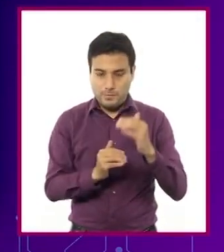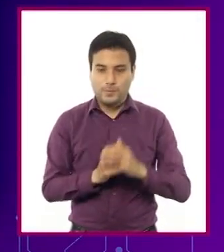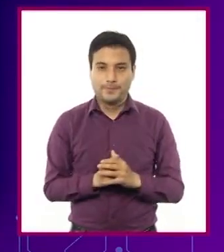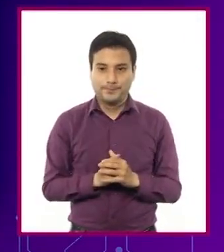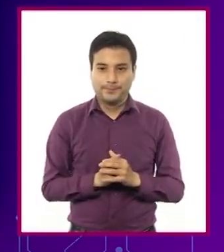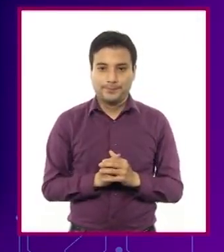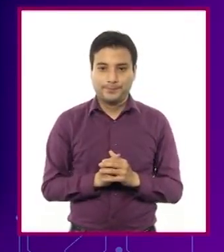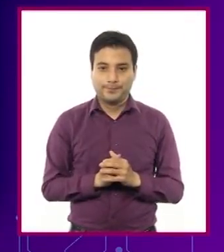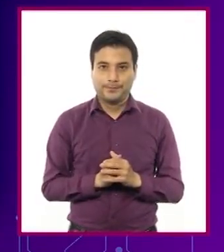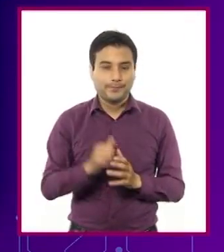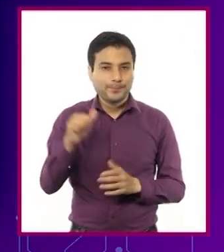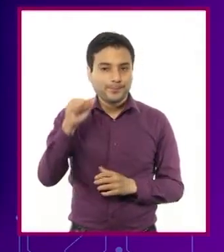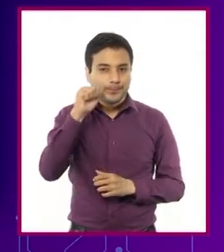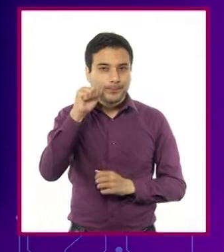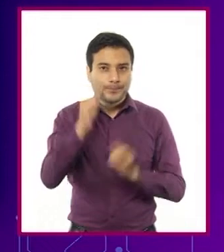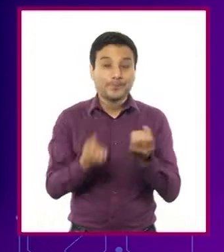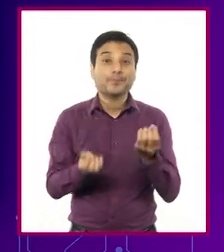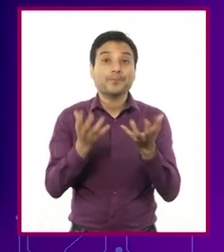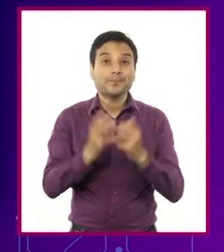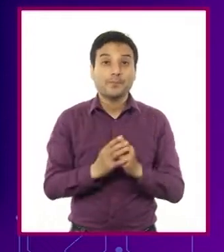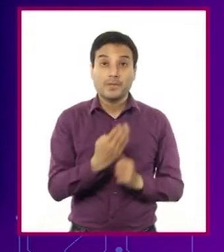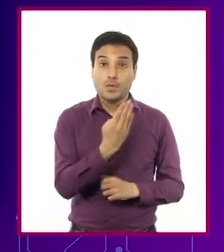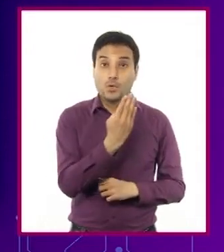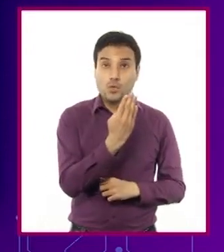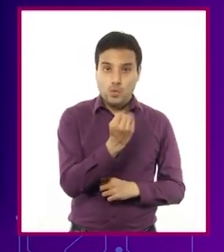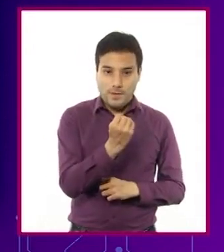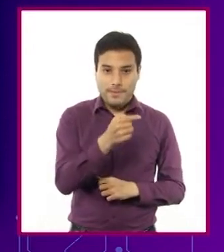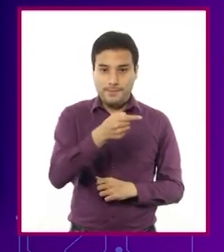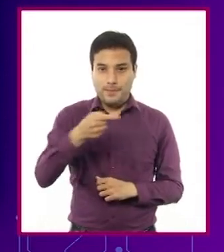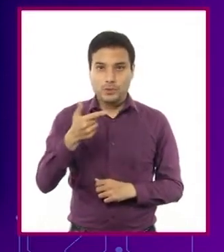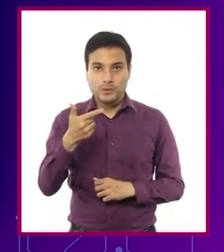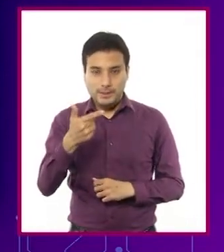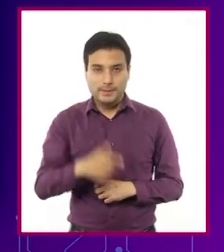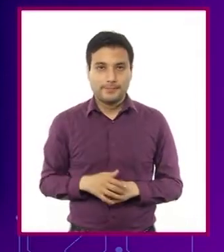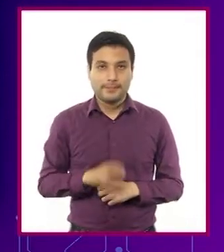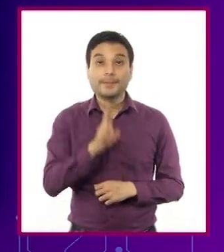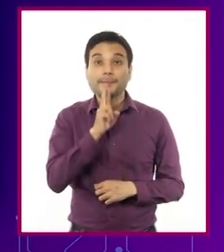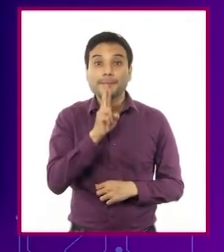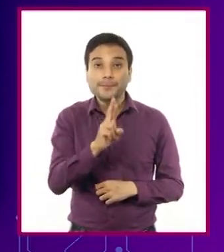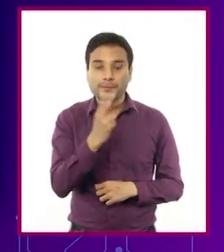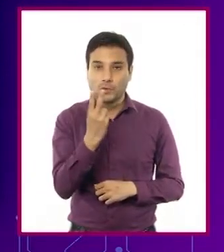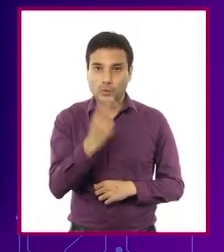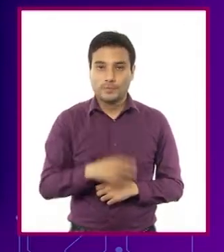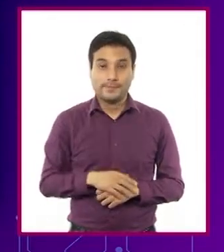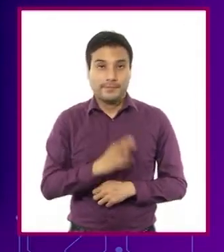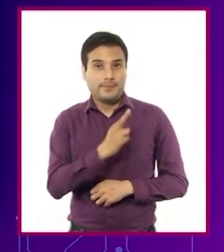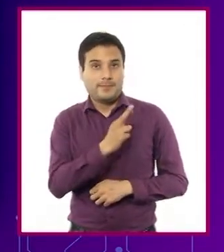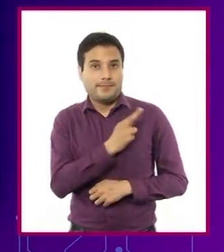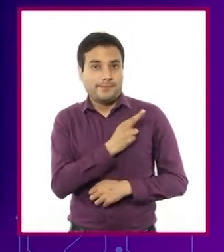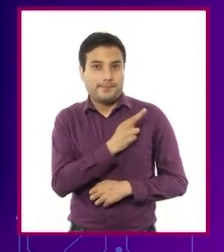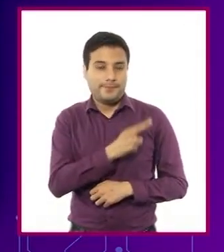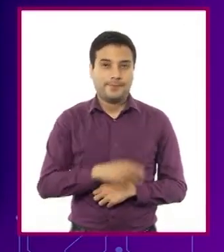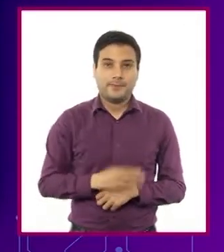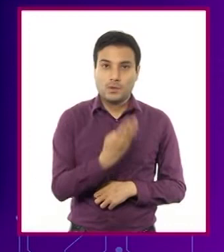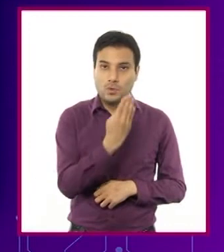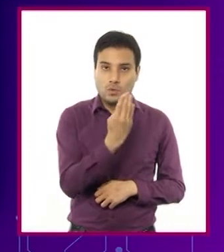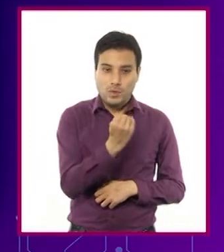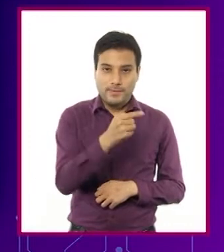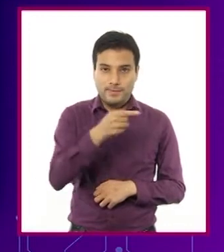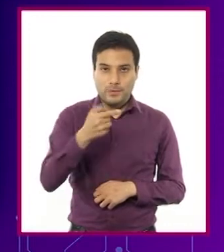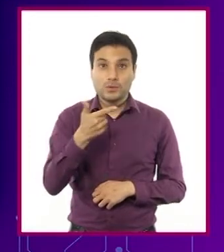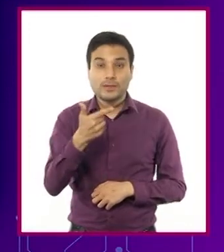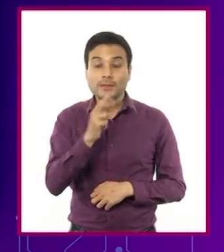puntaje obtenido por Armando es 9 menos 7 igual a 2. Y para Rafael es 9 menos